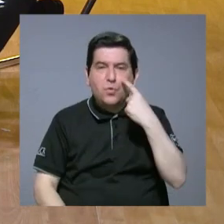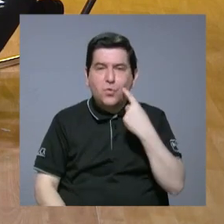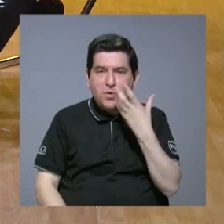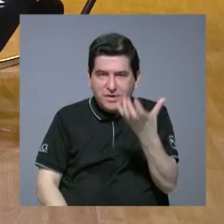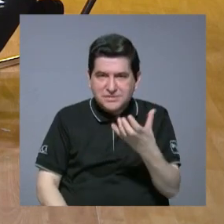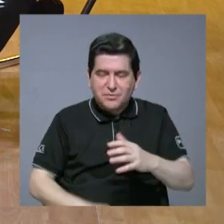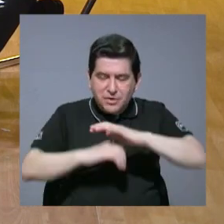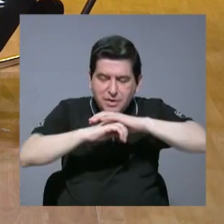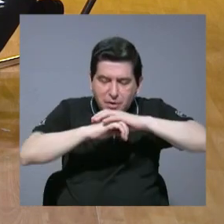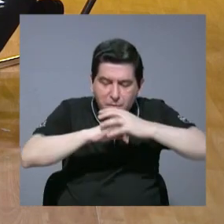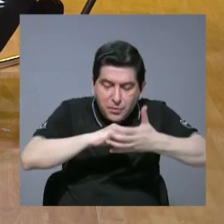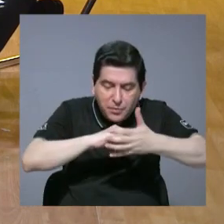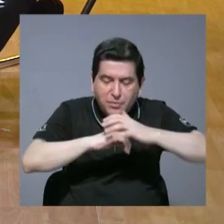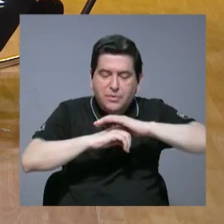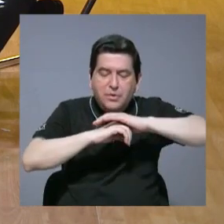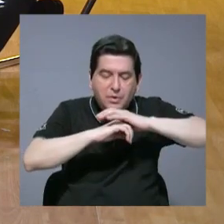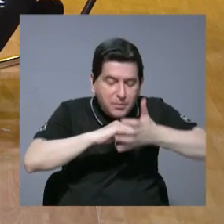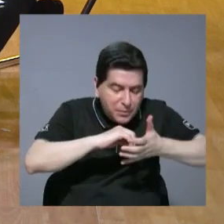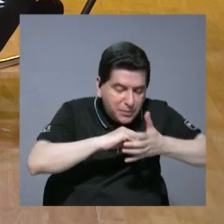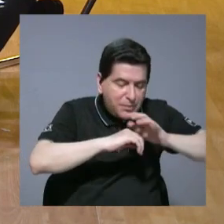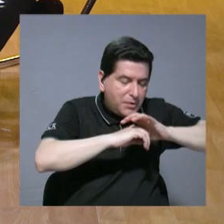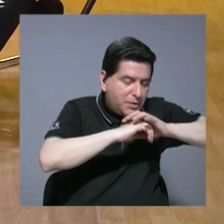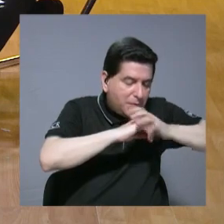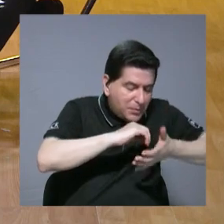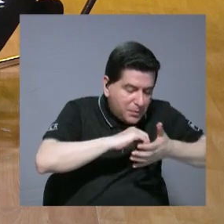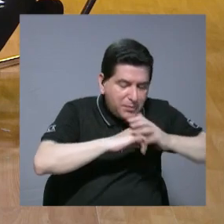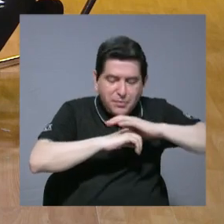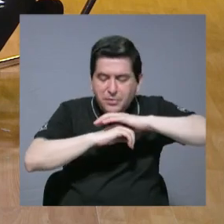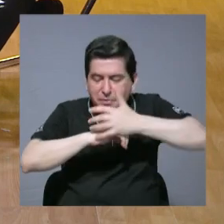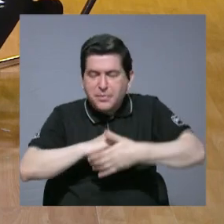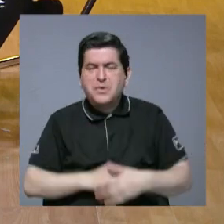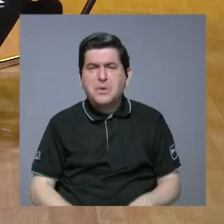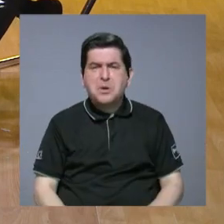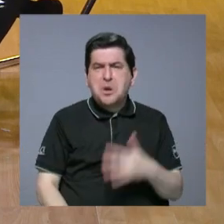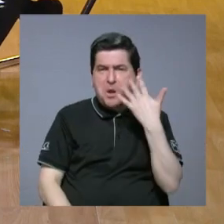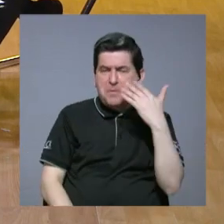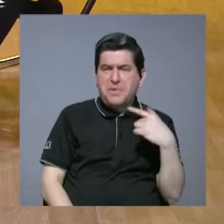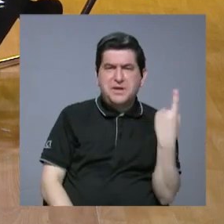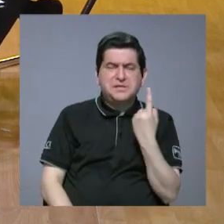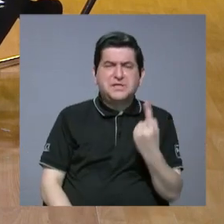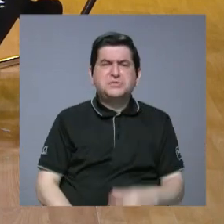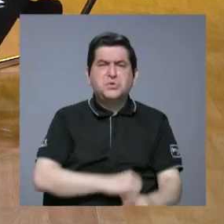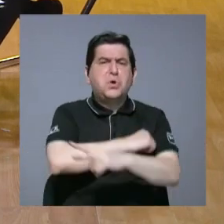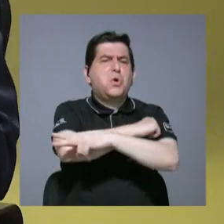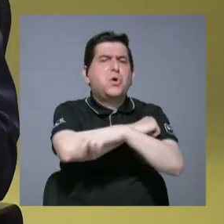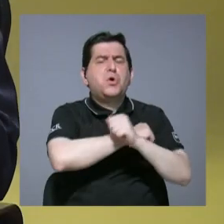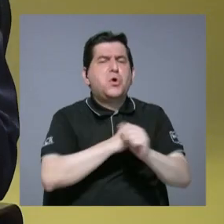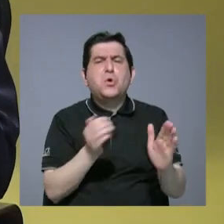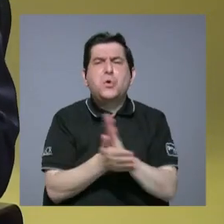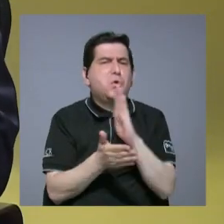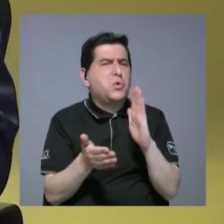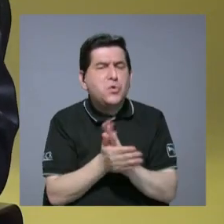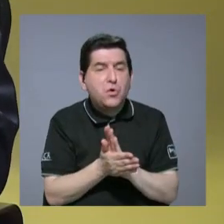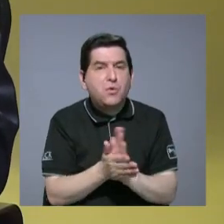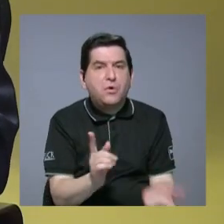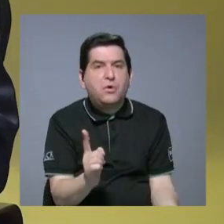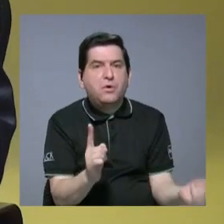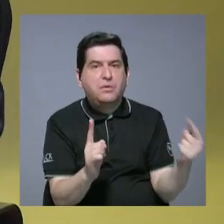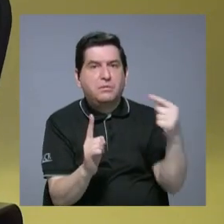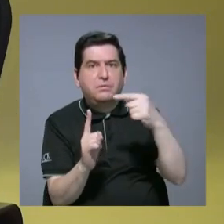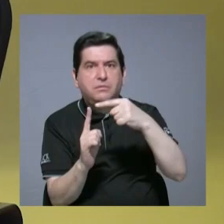capas de lo que parecía un simple intento de robo de documentos hasta